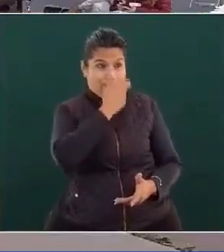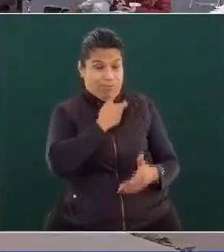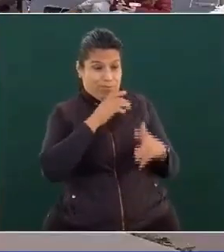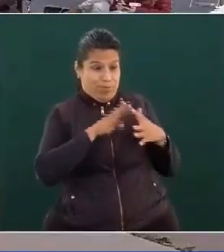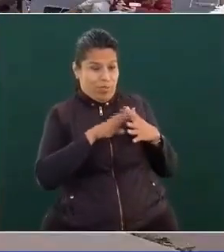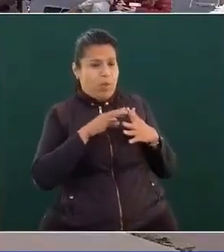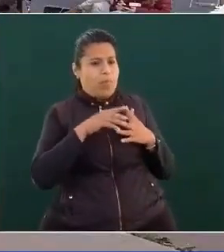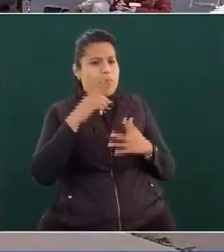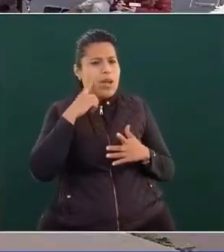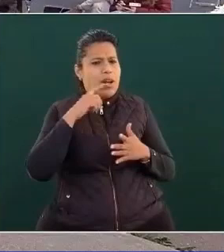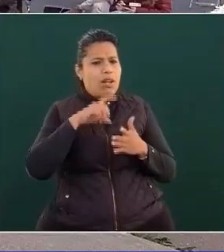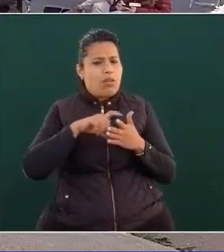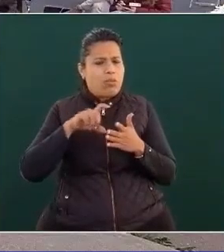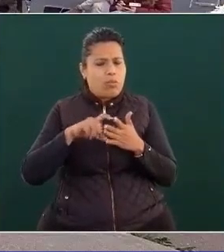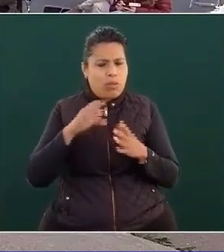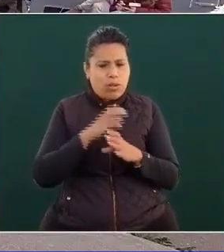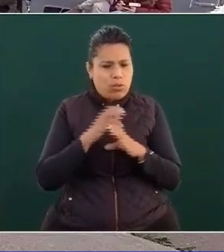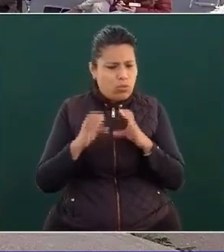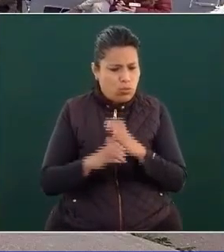mercancías,